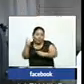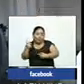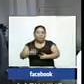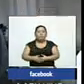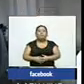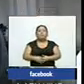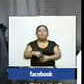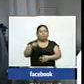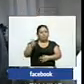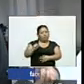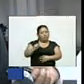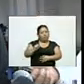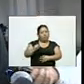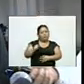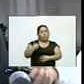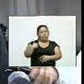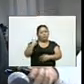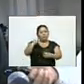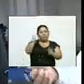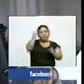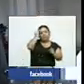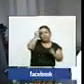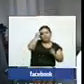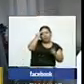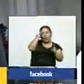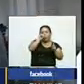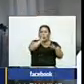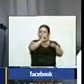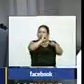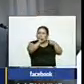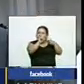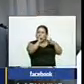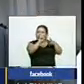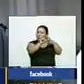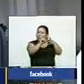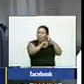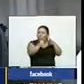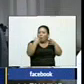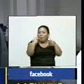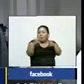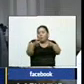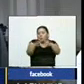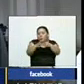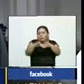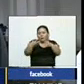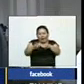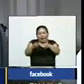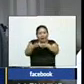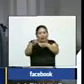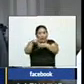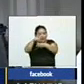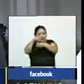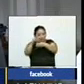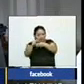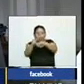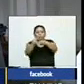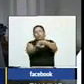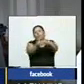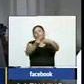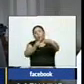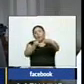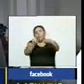Sí tengo nombres que muy seguramente son los que van a venir por parte nuestra, pero mientras el grupo